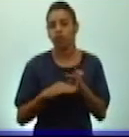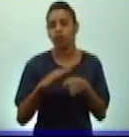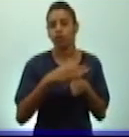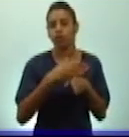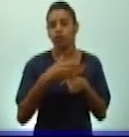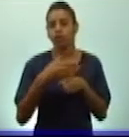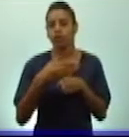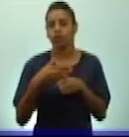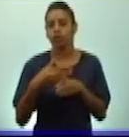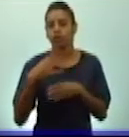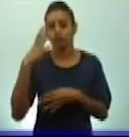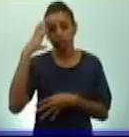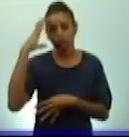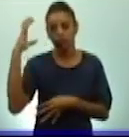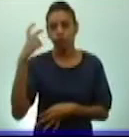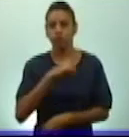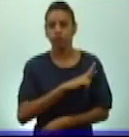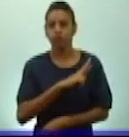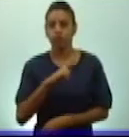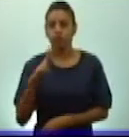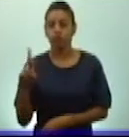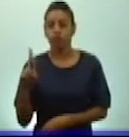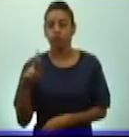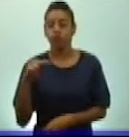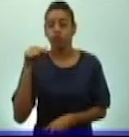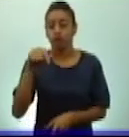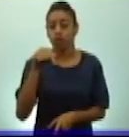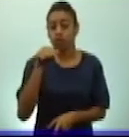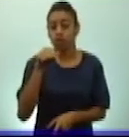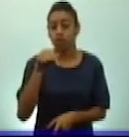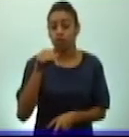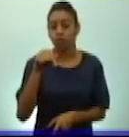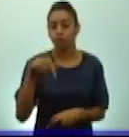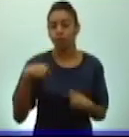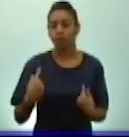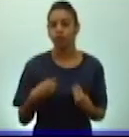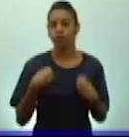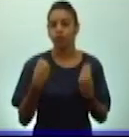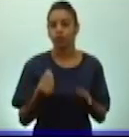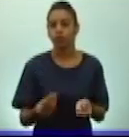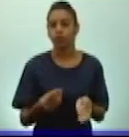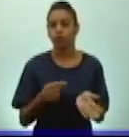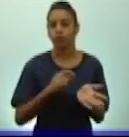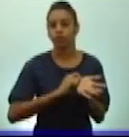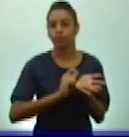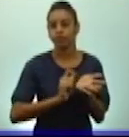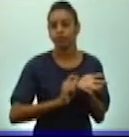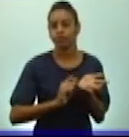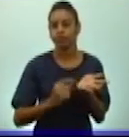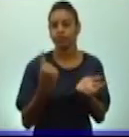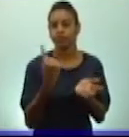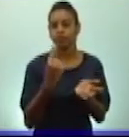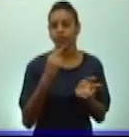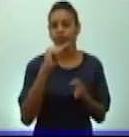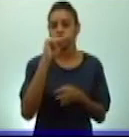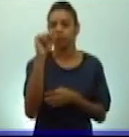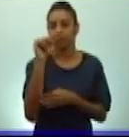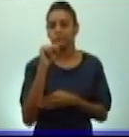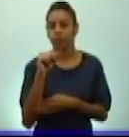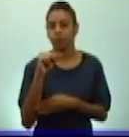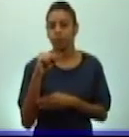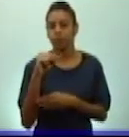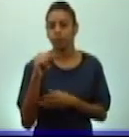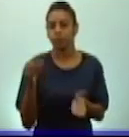del gobierno revolucionario. Y es ahí entonces cuando yo te propongo que anotes la primera actividad a